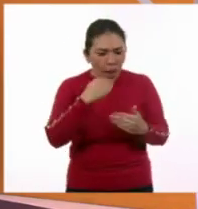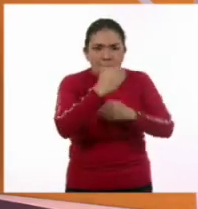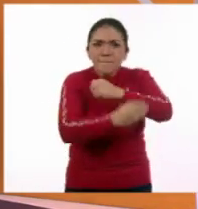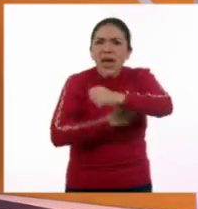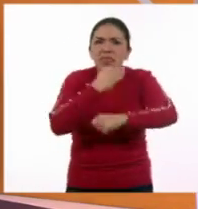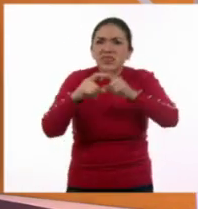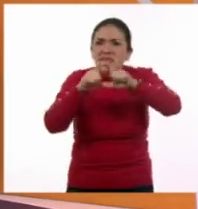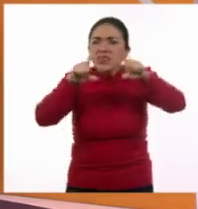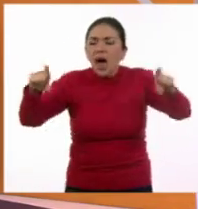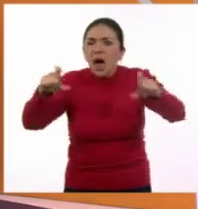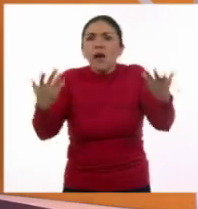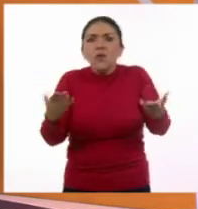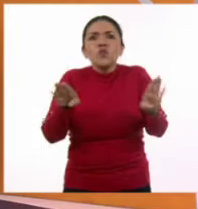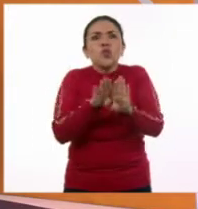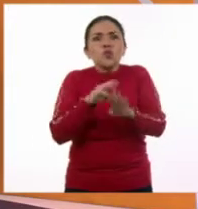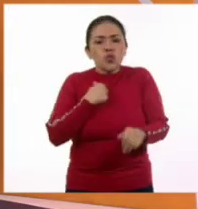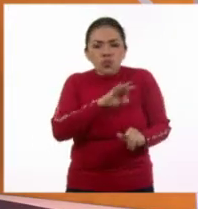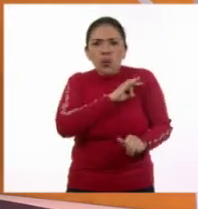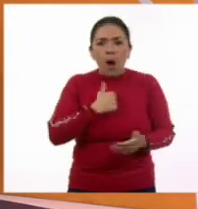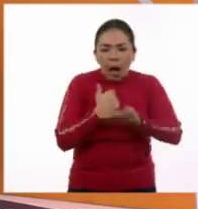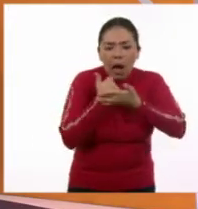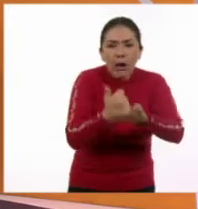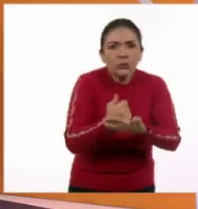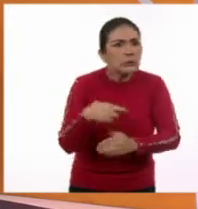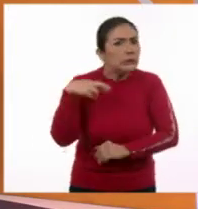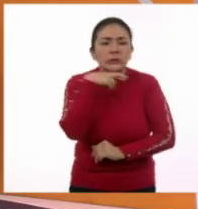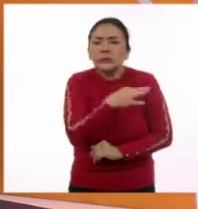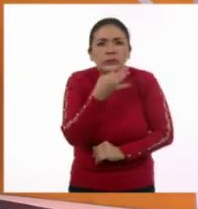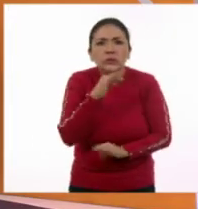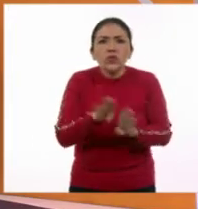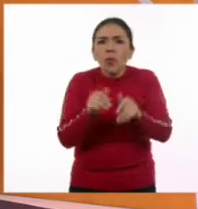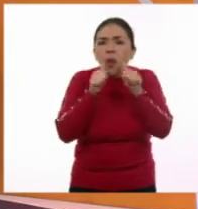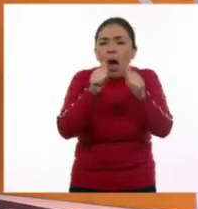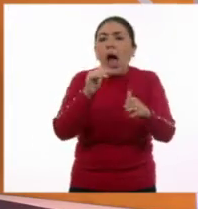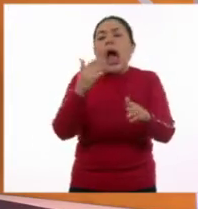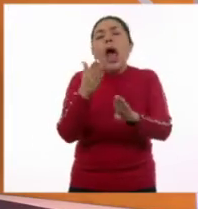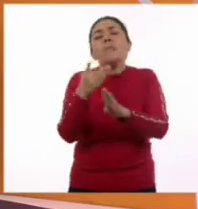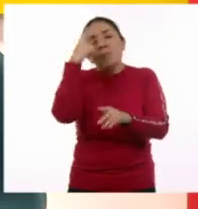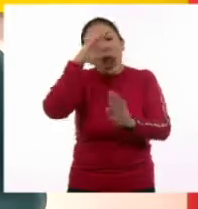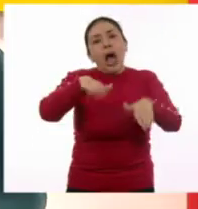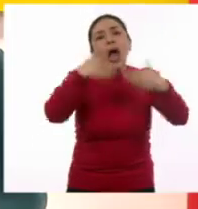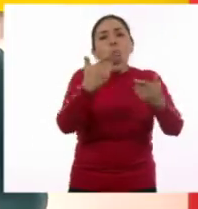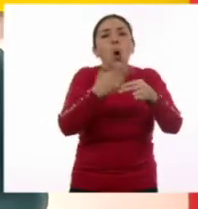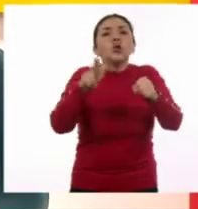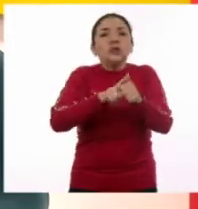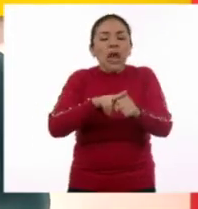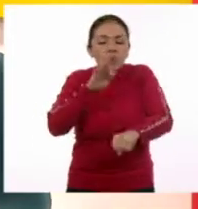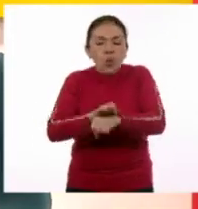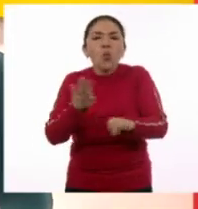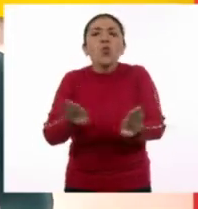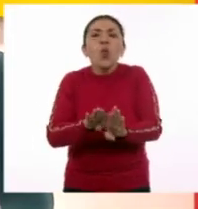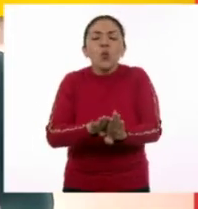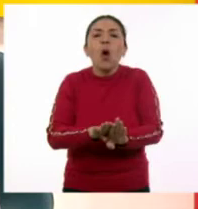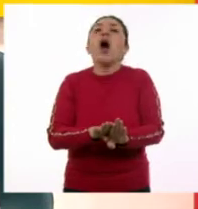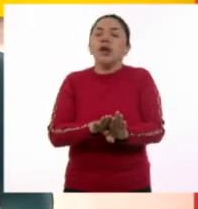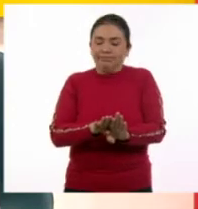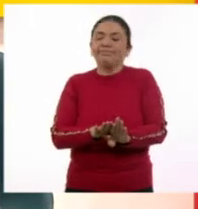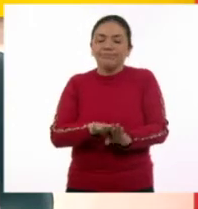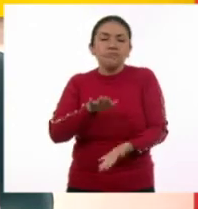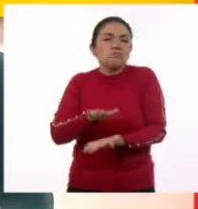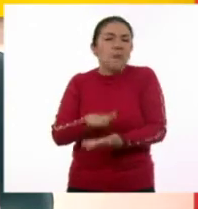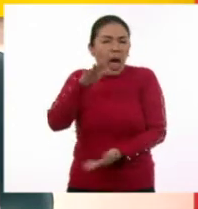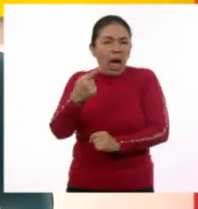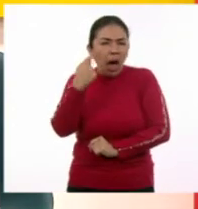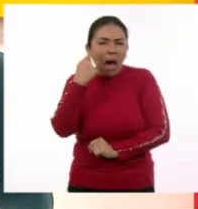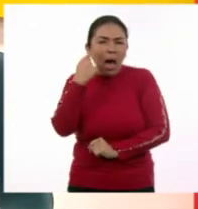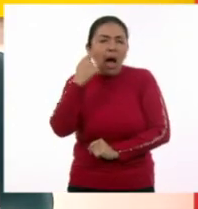momento hay alguna otra manera en que podamos atender de manera inmediata esa lesión antes de llegar a un hospital si en este caso bueno casi la mayoría